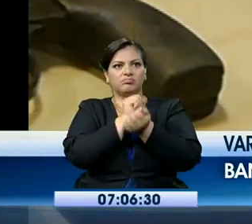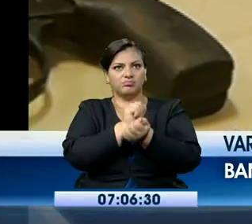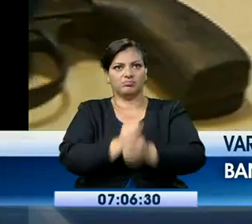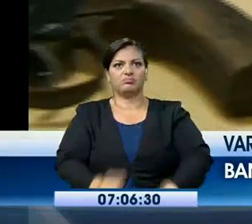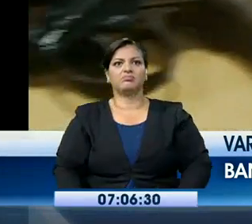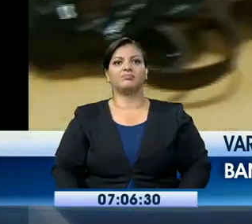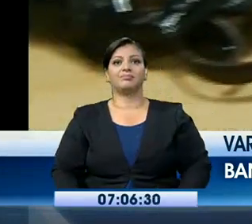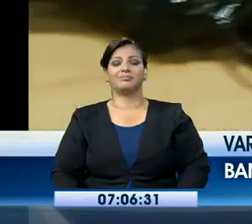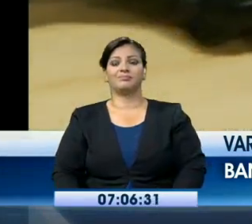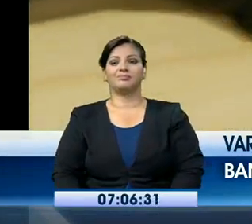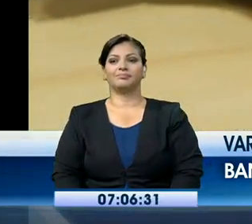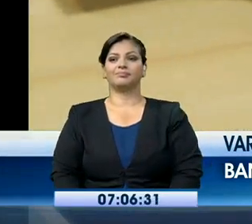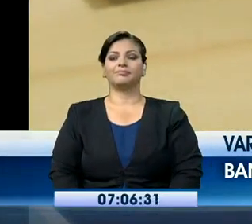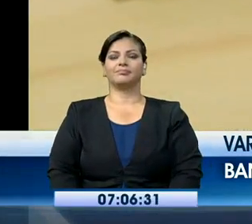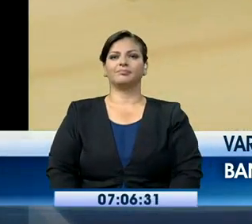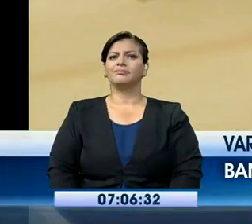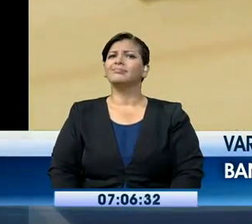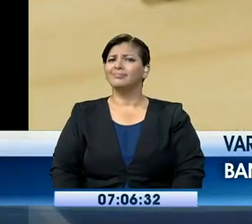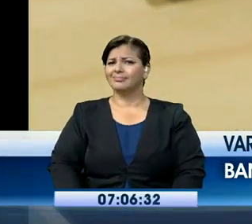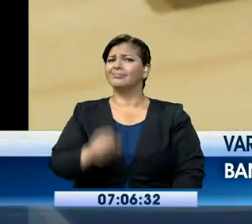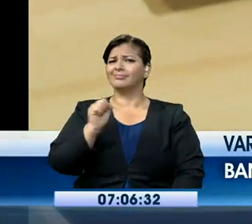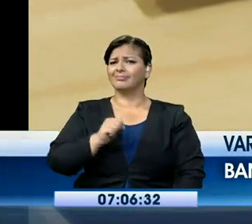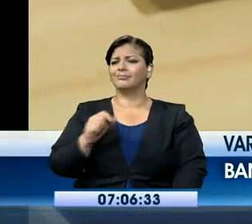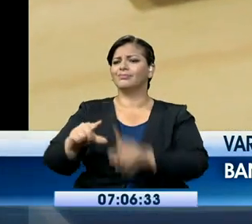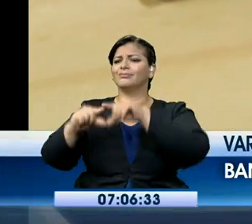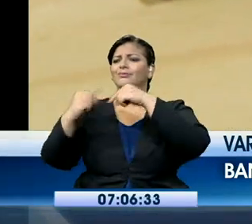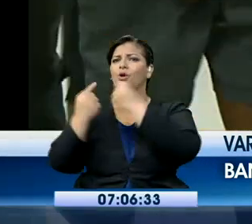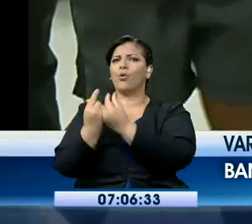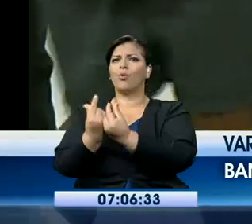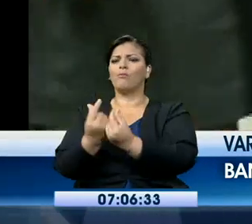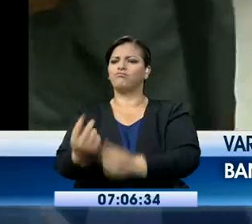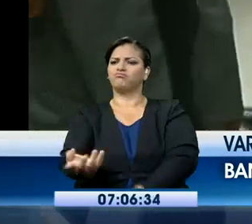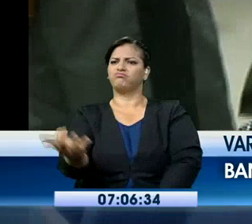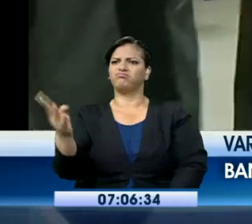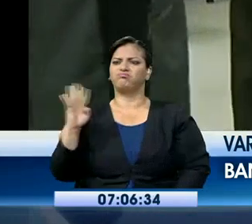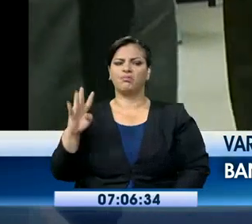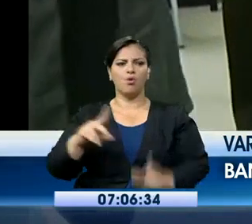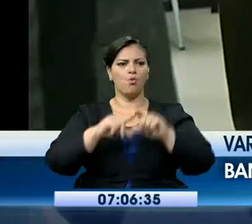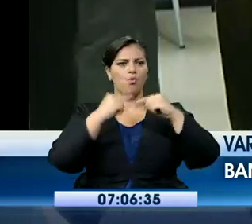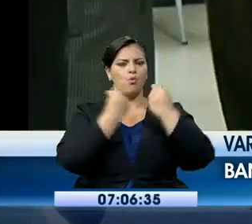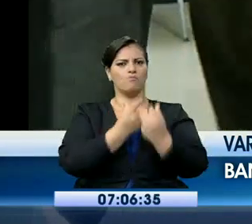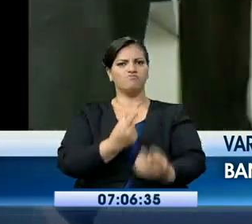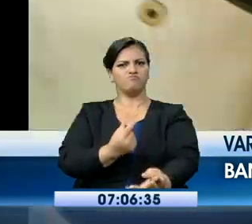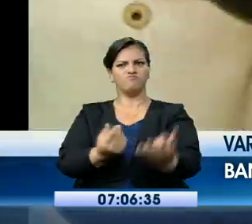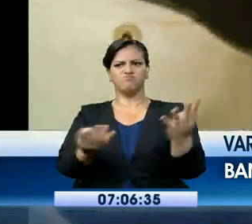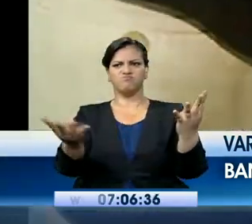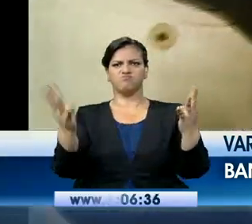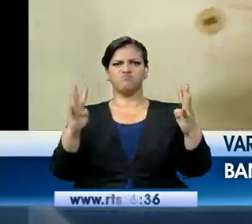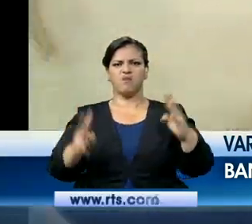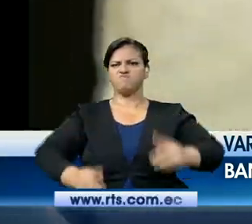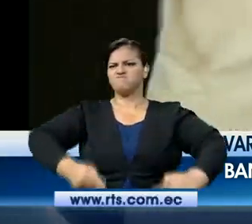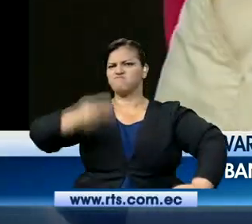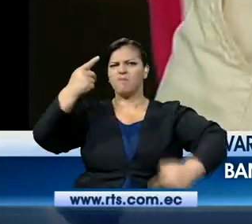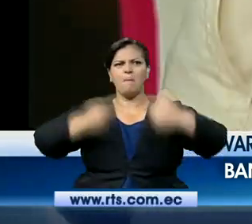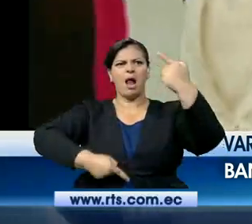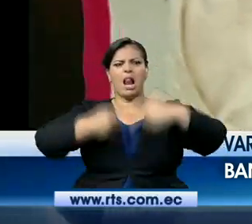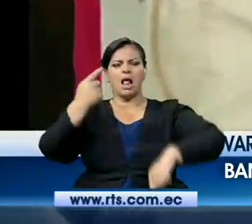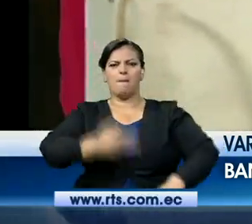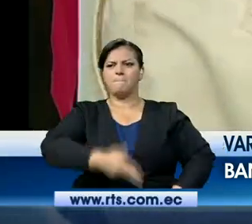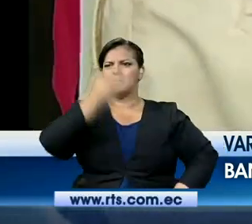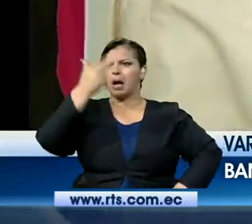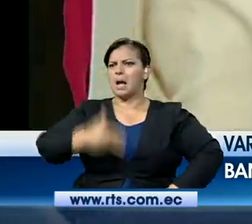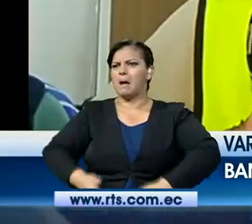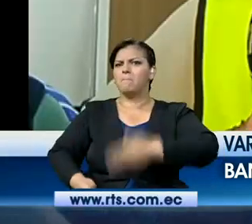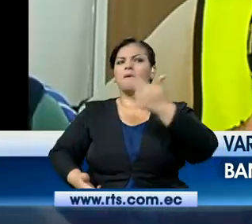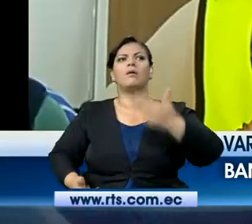un enfrentamiento armado entre bandas por una disputa de territorio para la venta de drogas en Socio Vivienda 2 al noroeste de